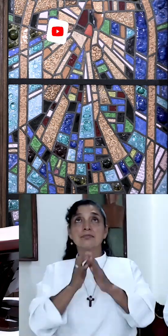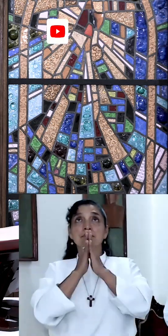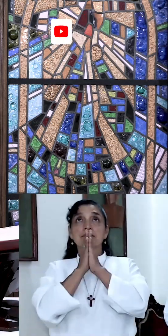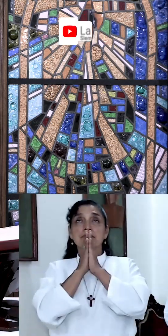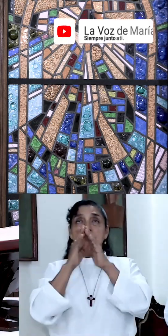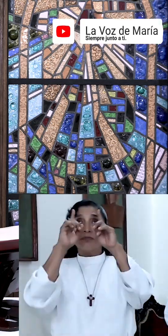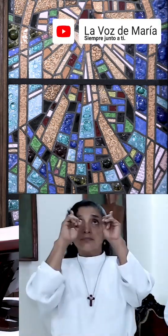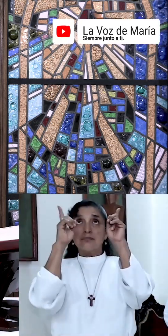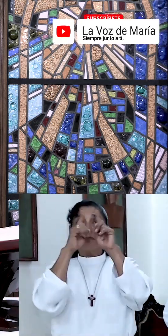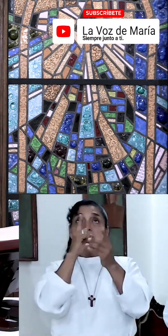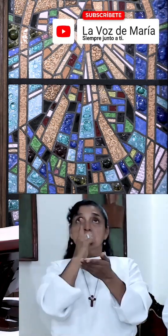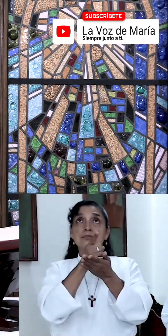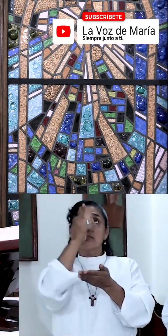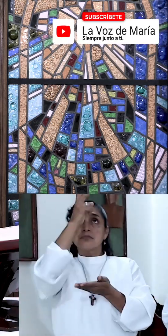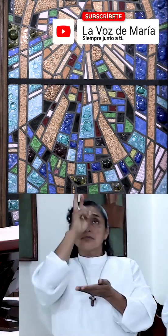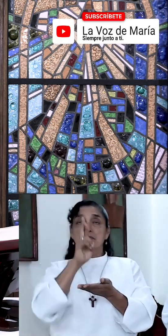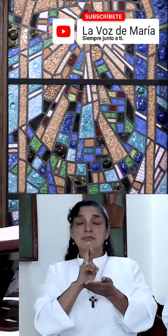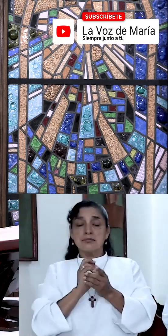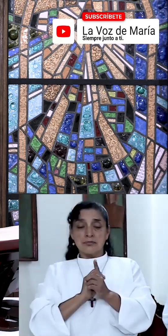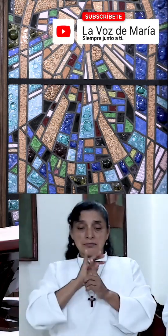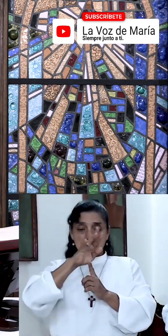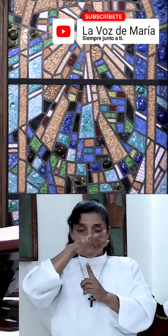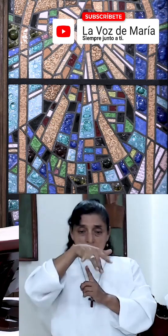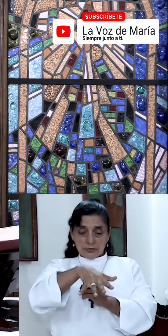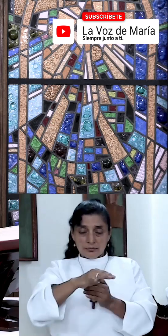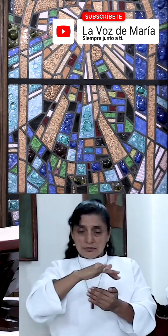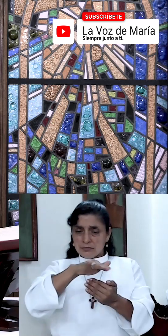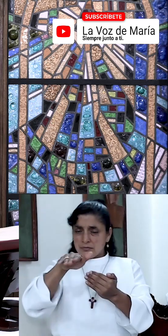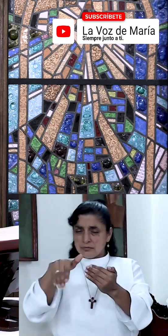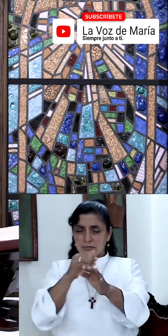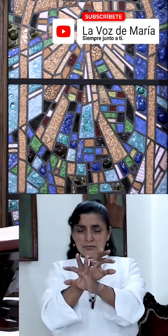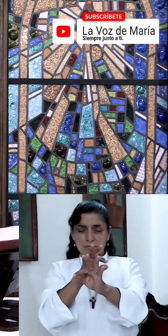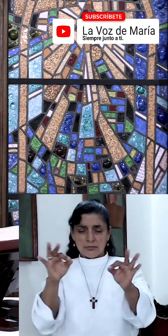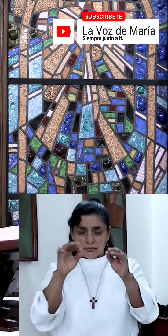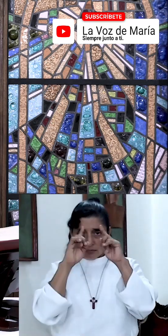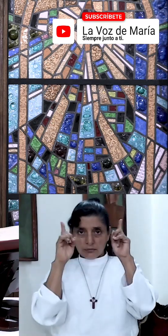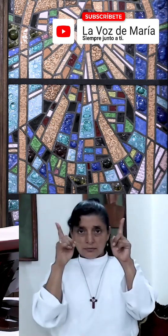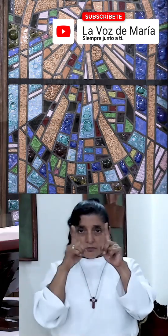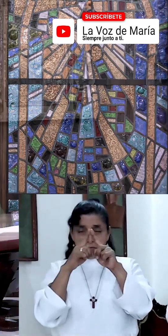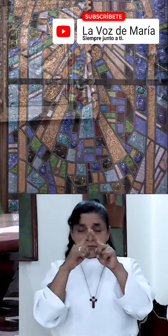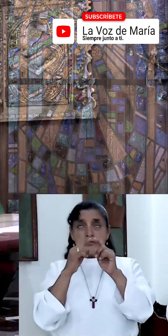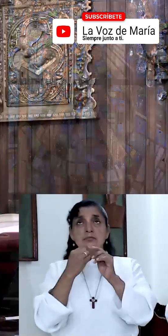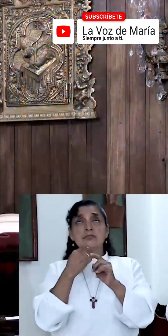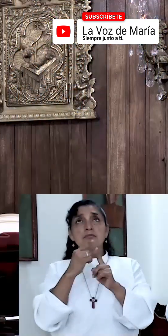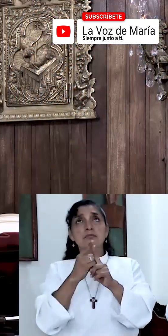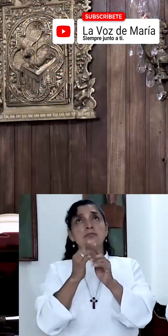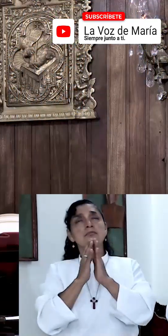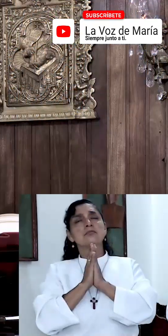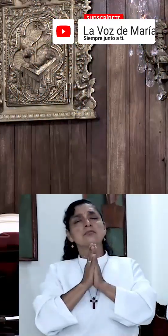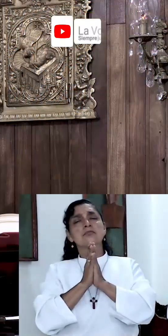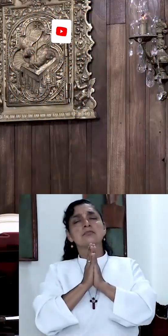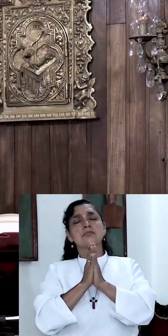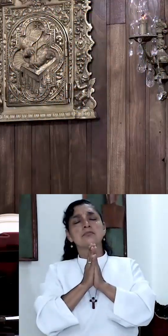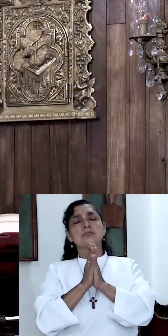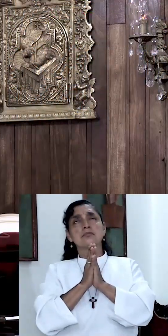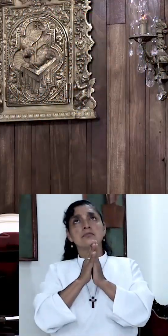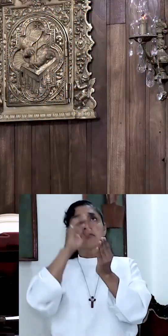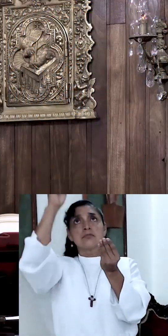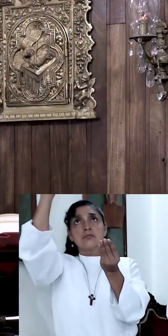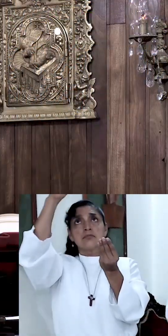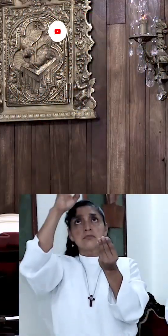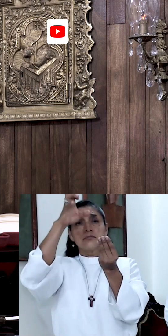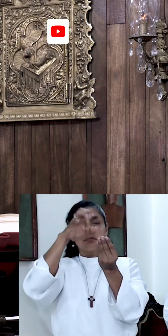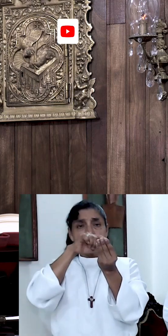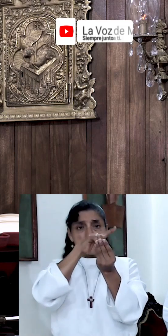Santo eres, en verdad, Señor, fuente de toda santidad. Por eso te pedimos que